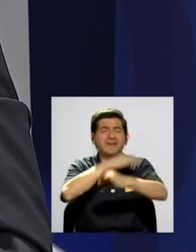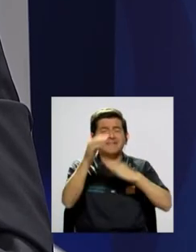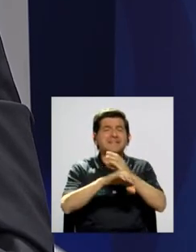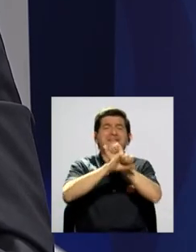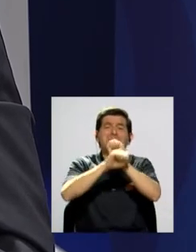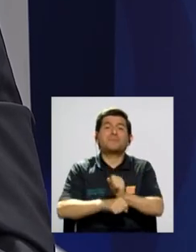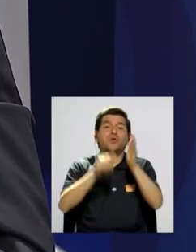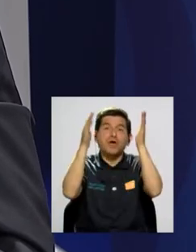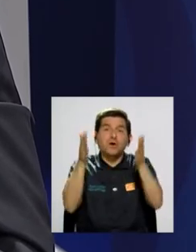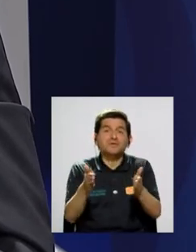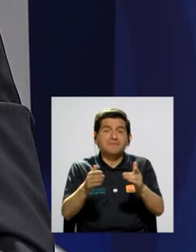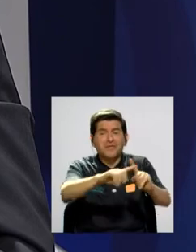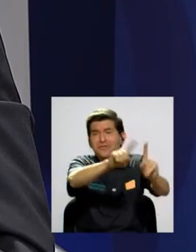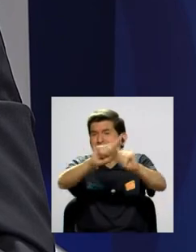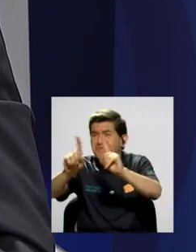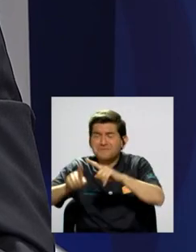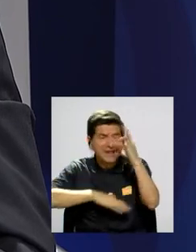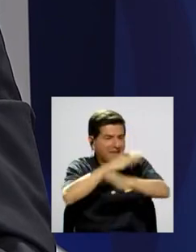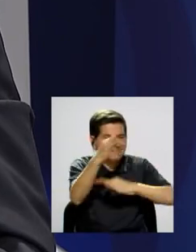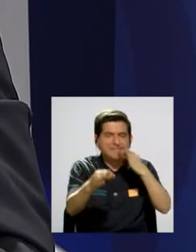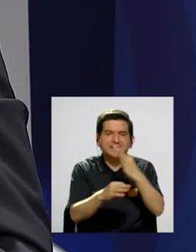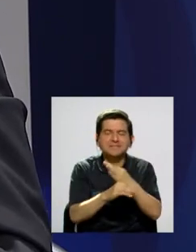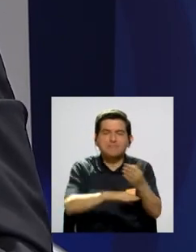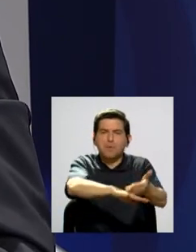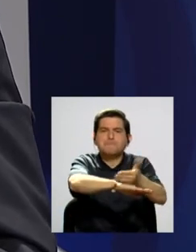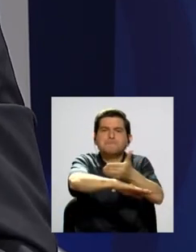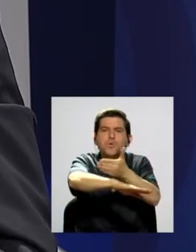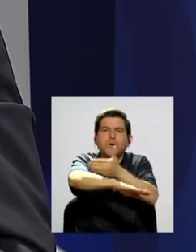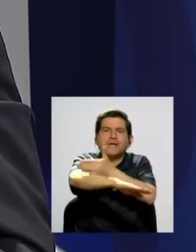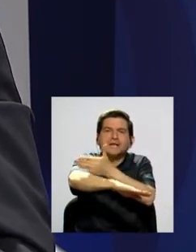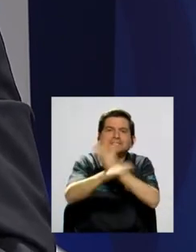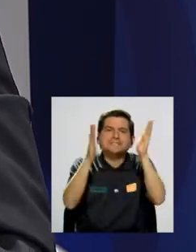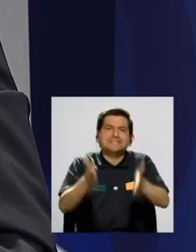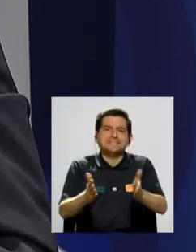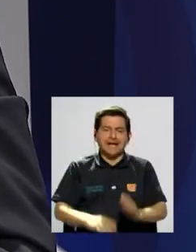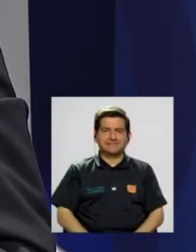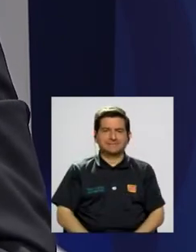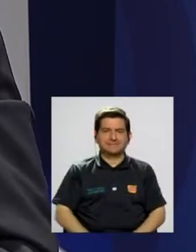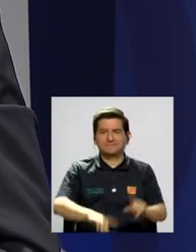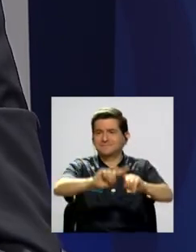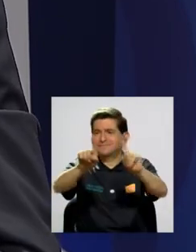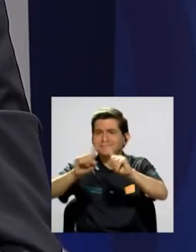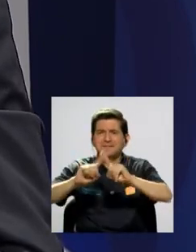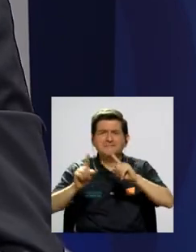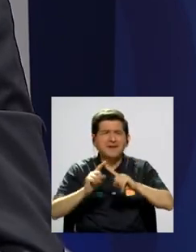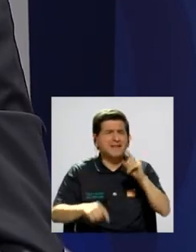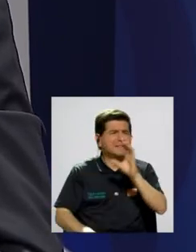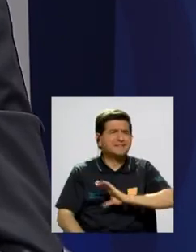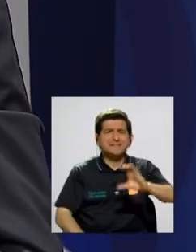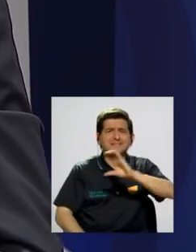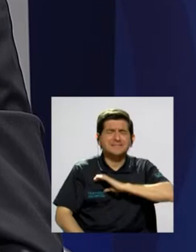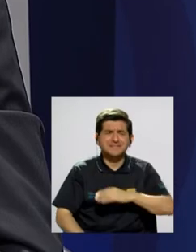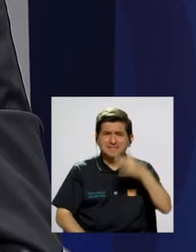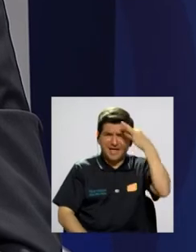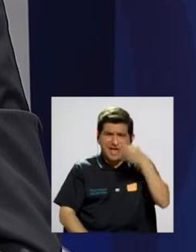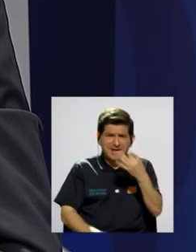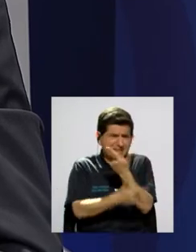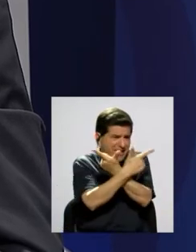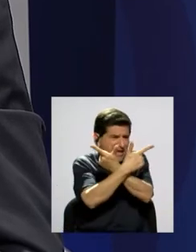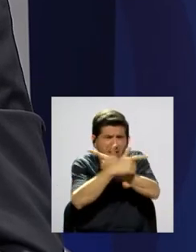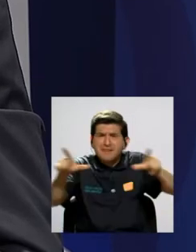conservadurismos, muchas variedades de progresismos, muchos matices en las posiciones